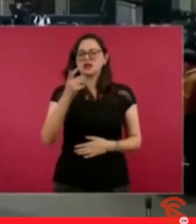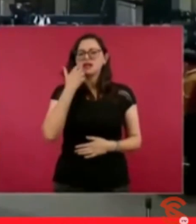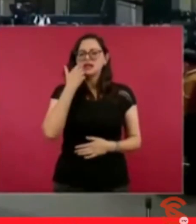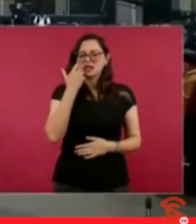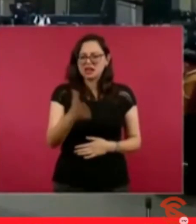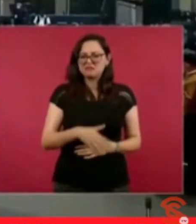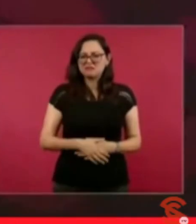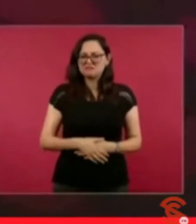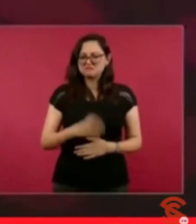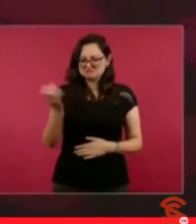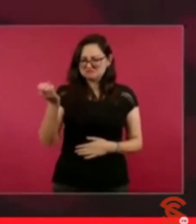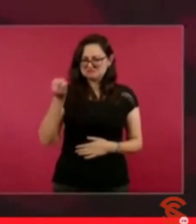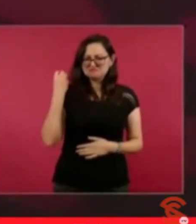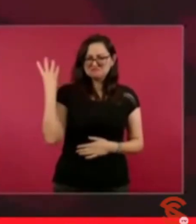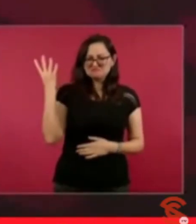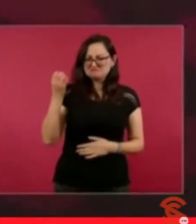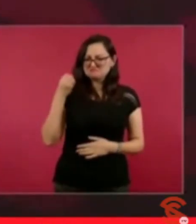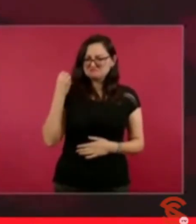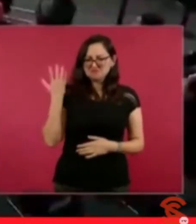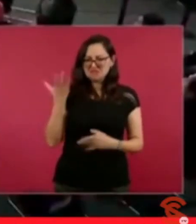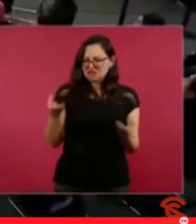¿Dejamos la mañanera?